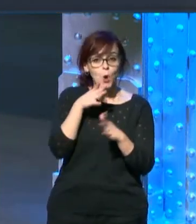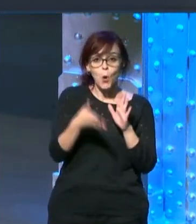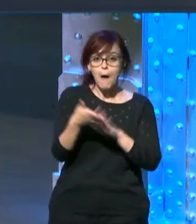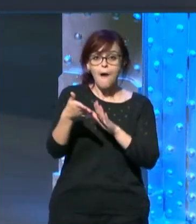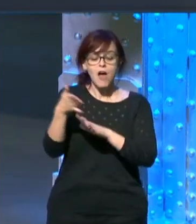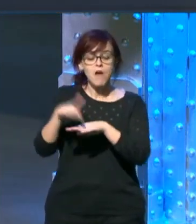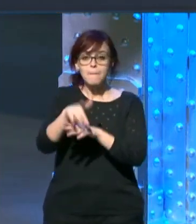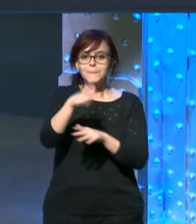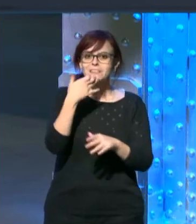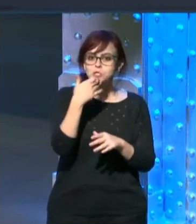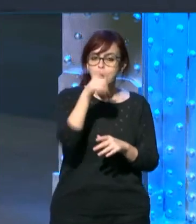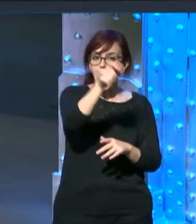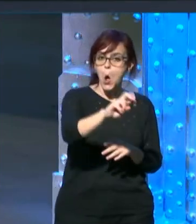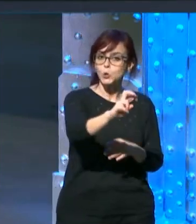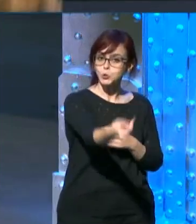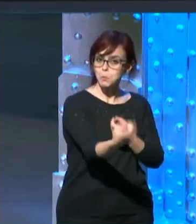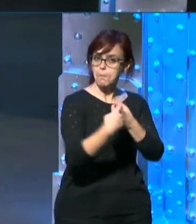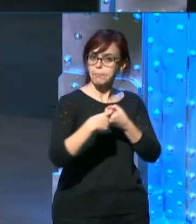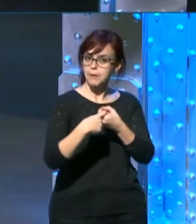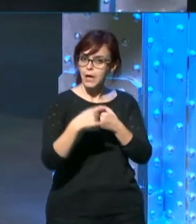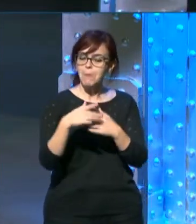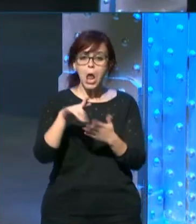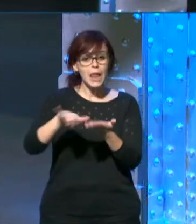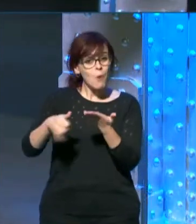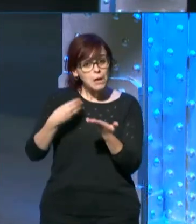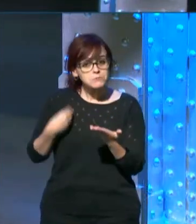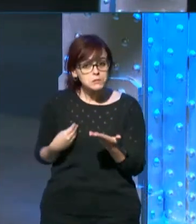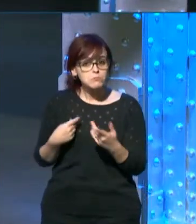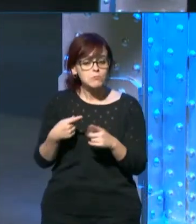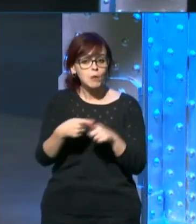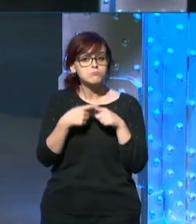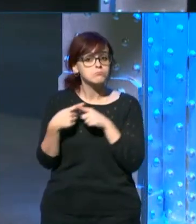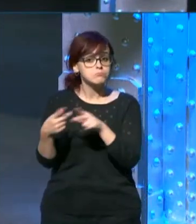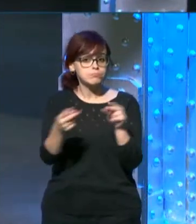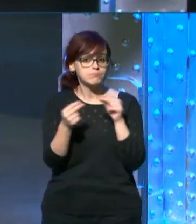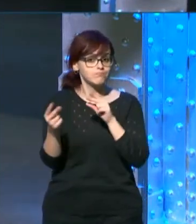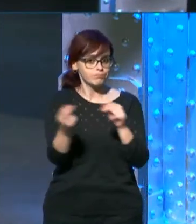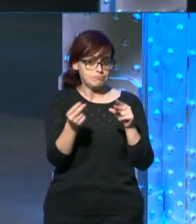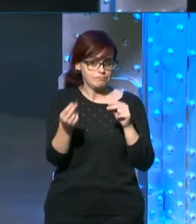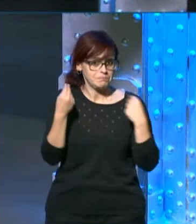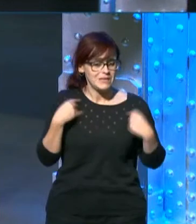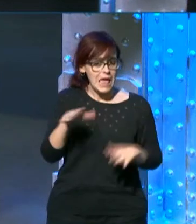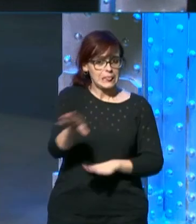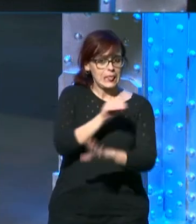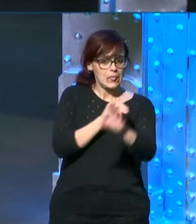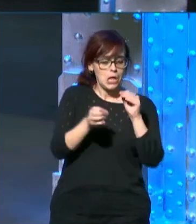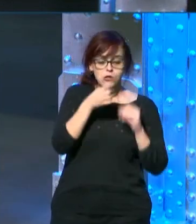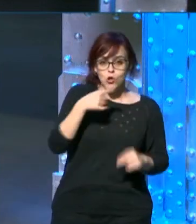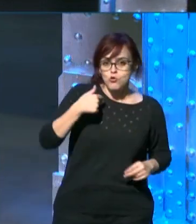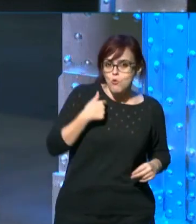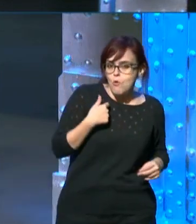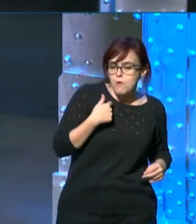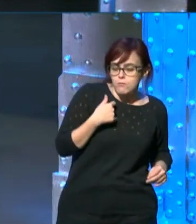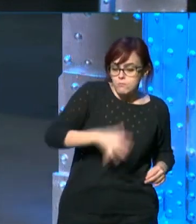personas participan y todo queda bien estructurado. Bueno, ¿vale? En mi mundo empezaron a salir las flores y las mariposas, ¿vale?